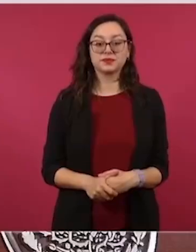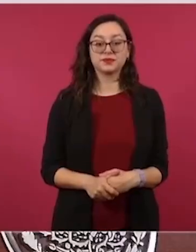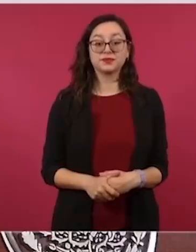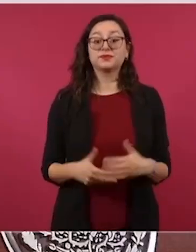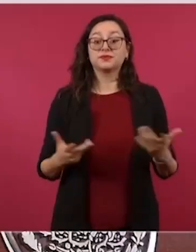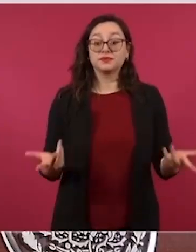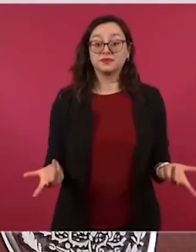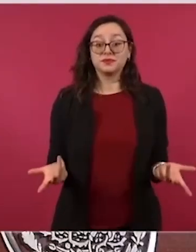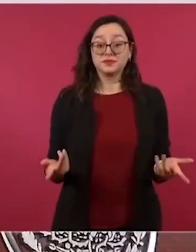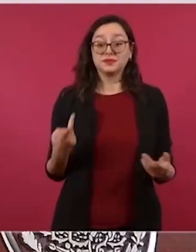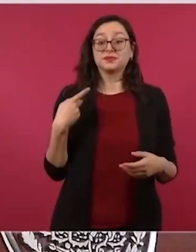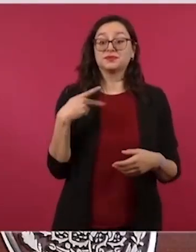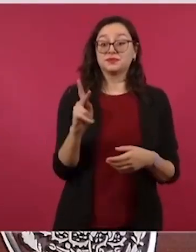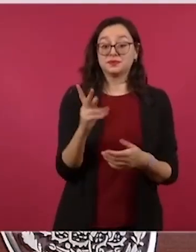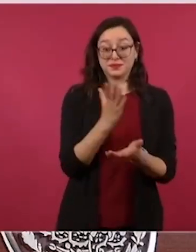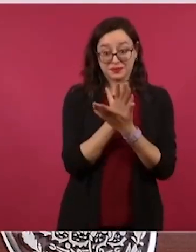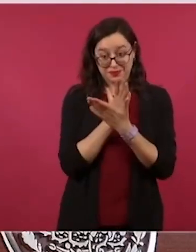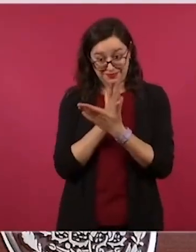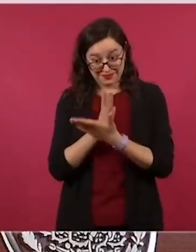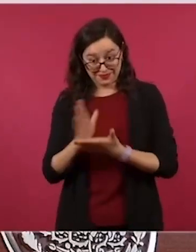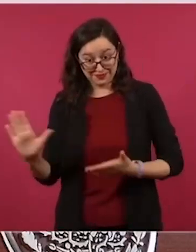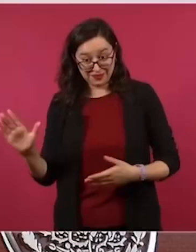más votada en la historia de México,